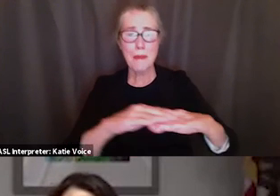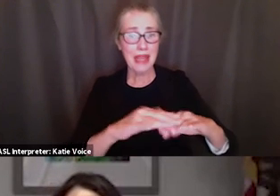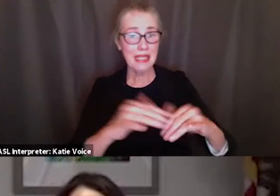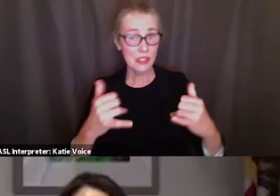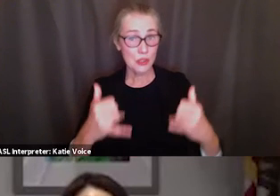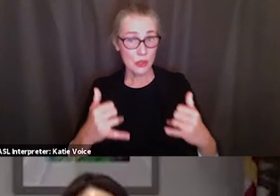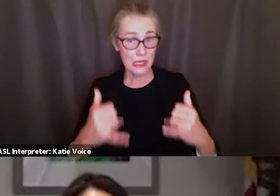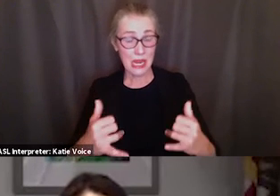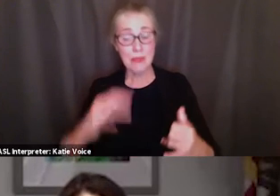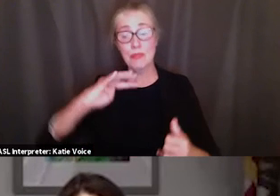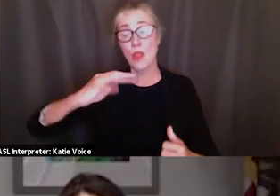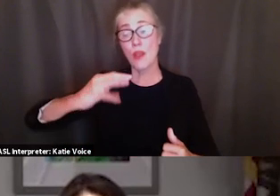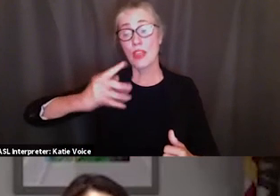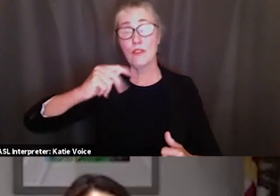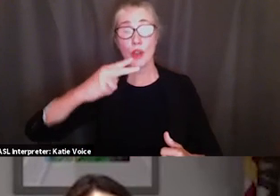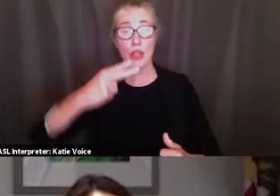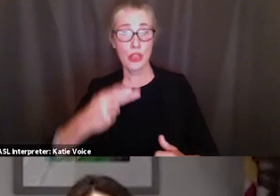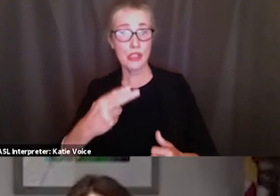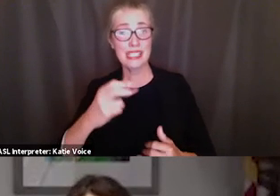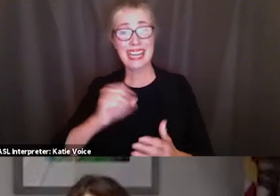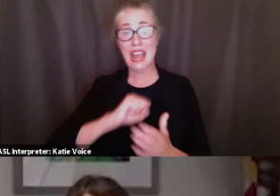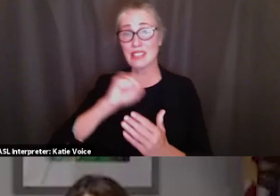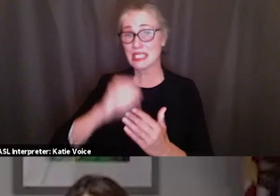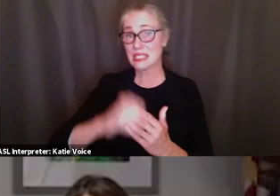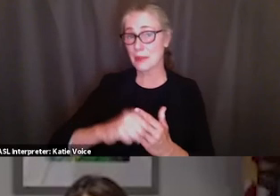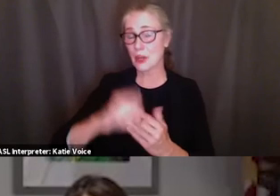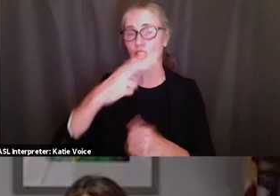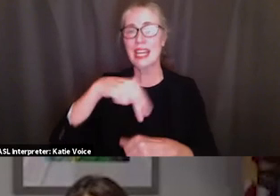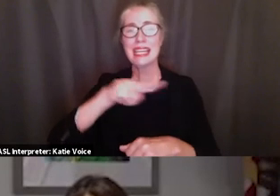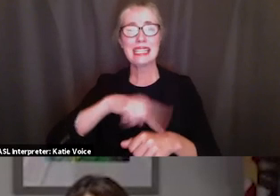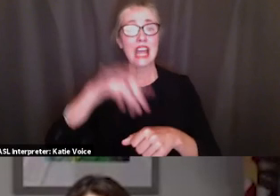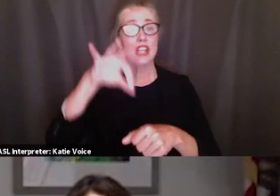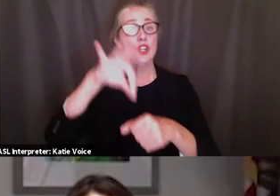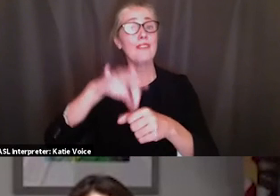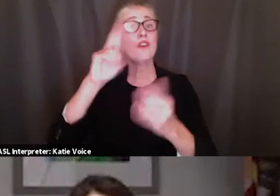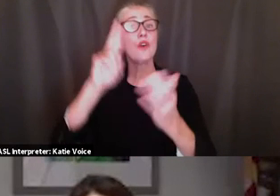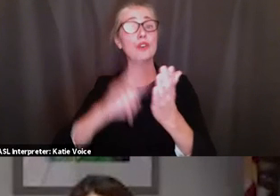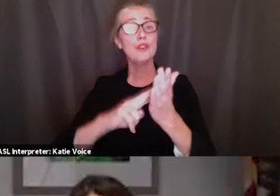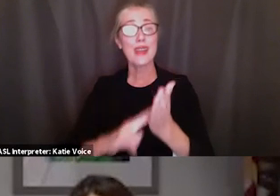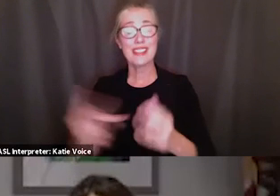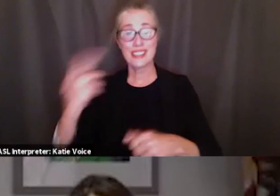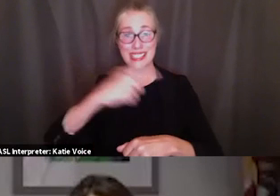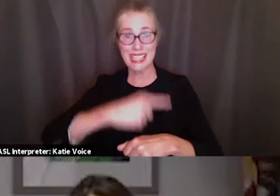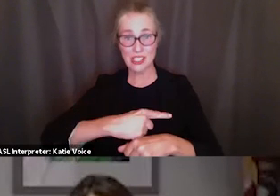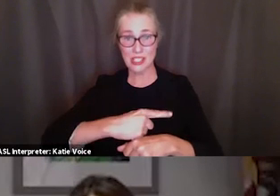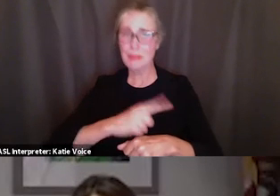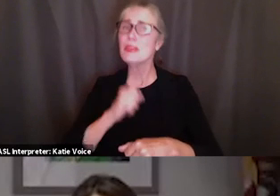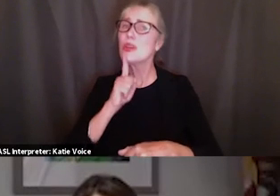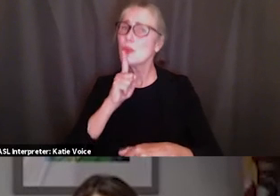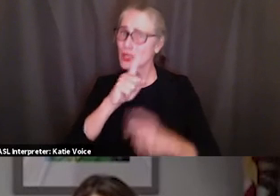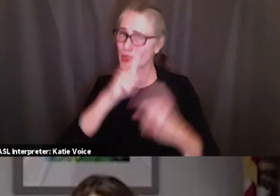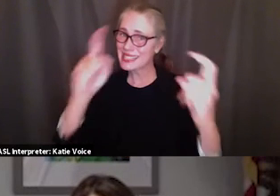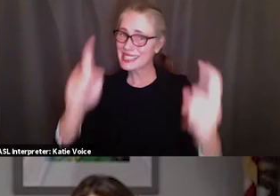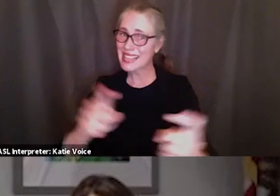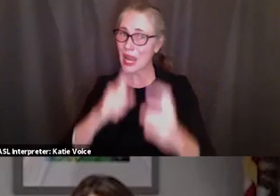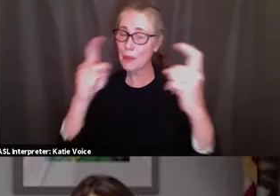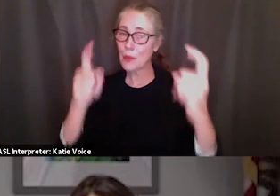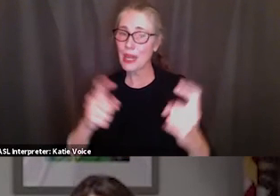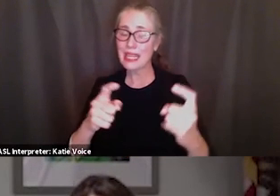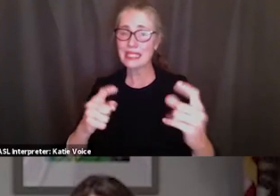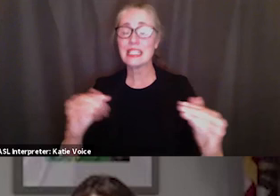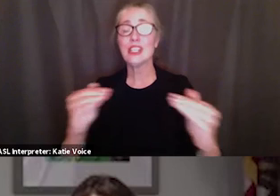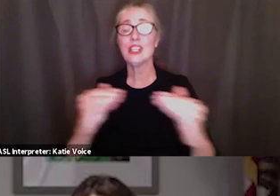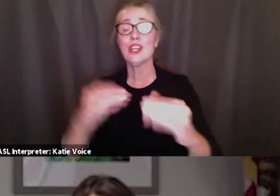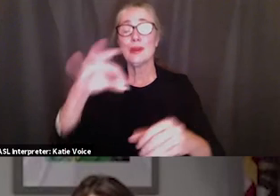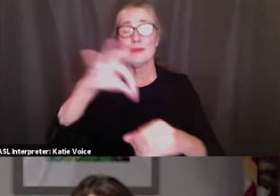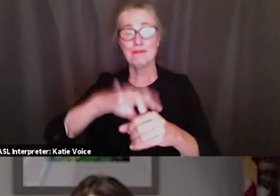recordarles a todos que el día de hoy, el cuarto jueves de septiembre, es el día de registro electoral, donde realmente celebramos